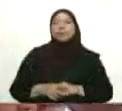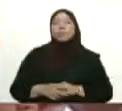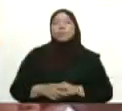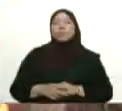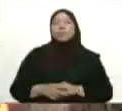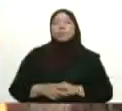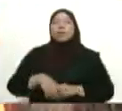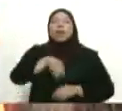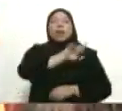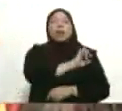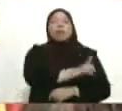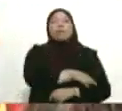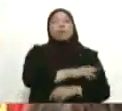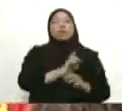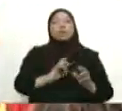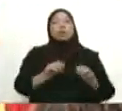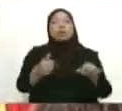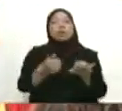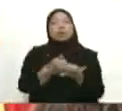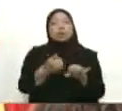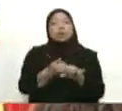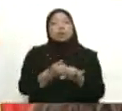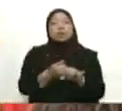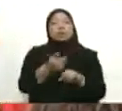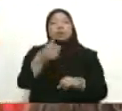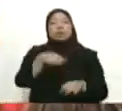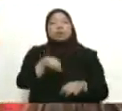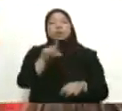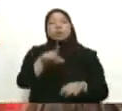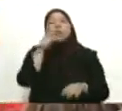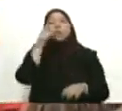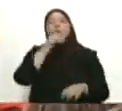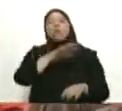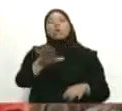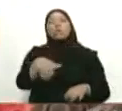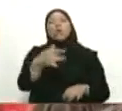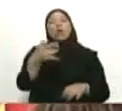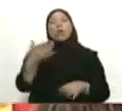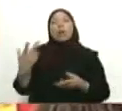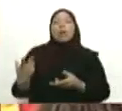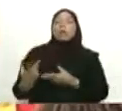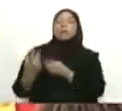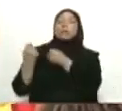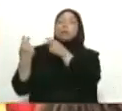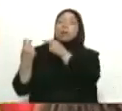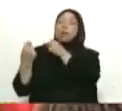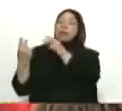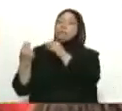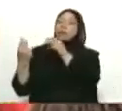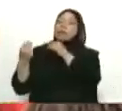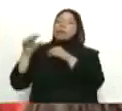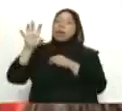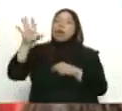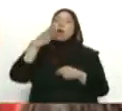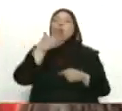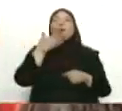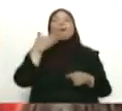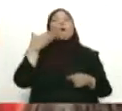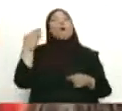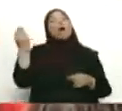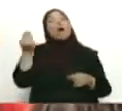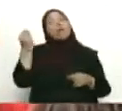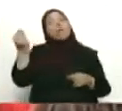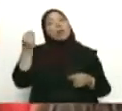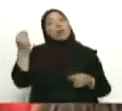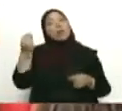de la fuerza que viene en ellos está puesta toda la esperanza de esta patria de los jóvenes en los